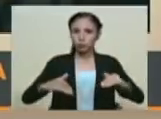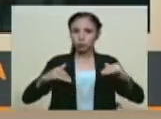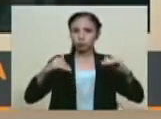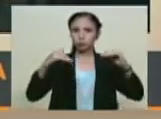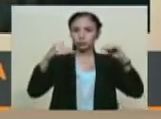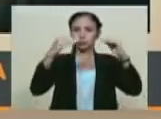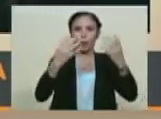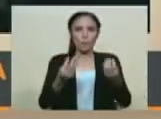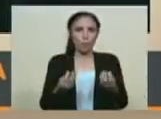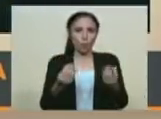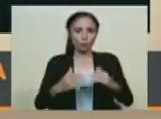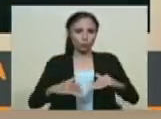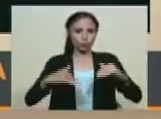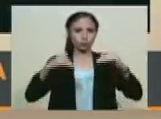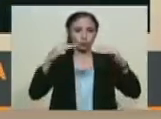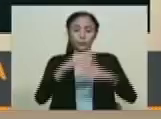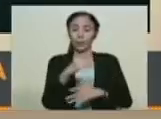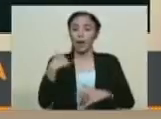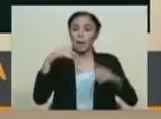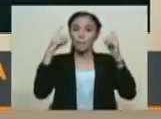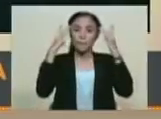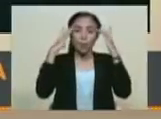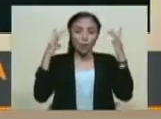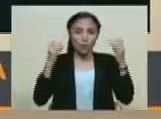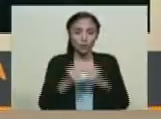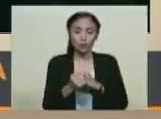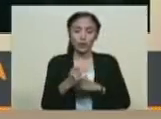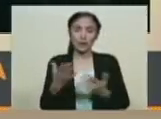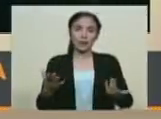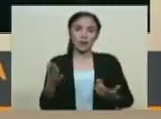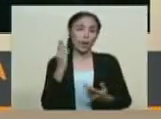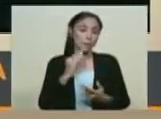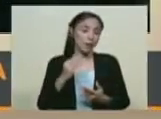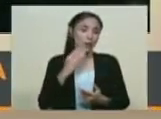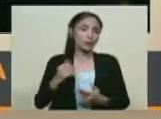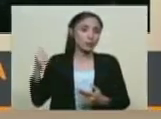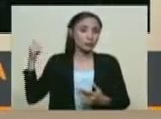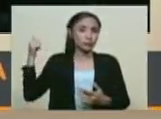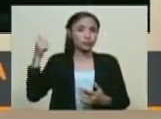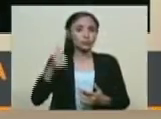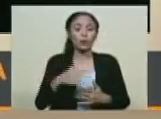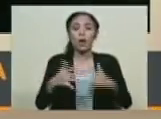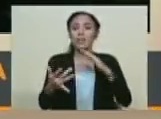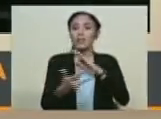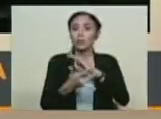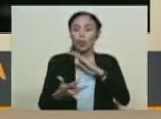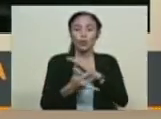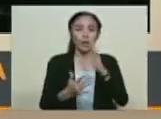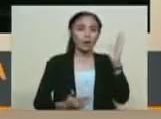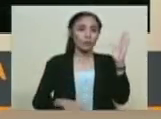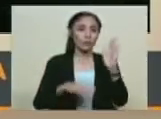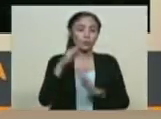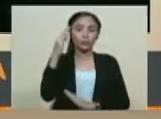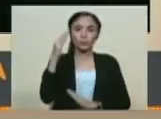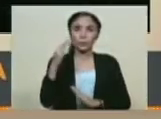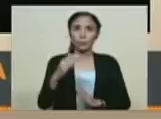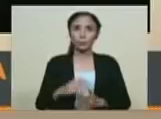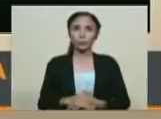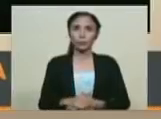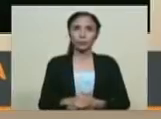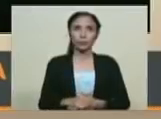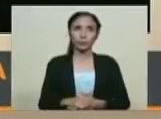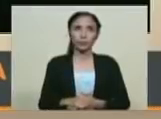Entonces yo dije, tenemos que hacernos expertos en las técnicas que hay en el mundo, la más avanzada, las técnicas